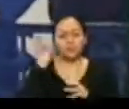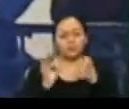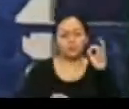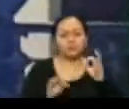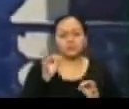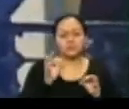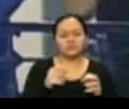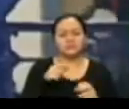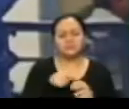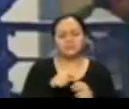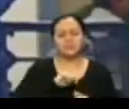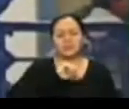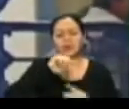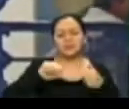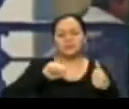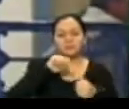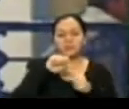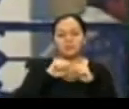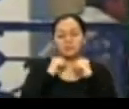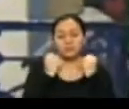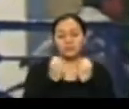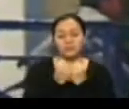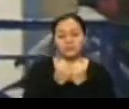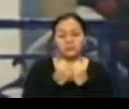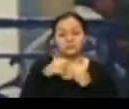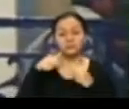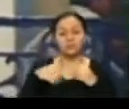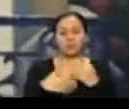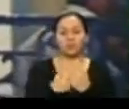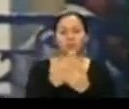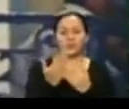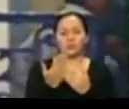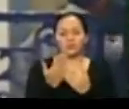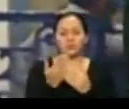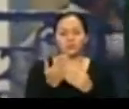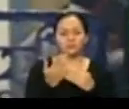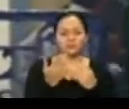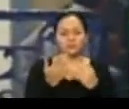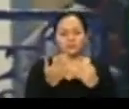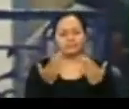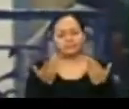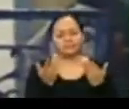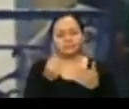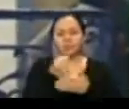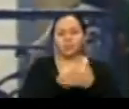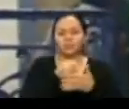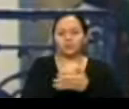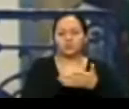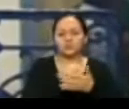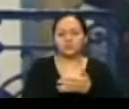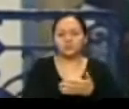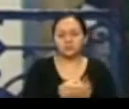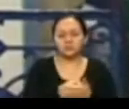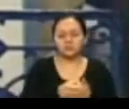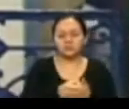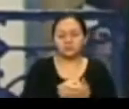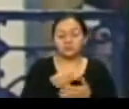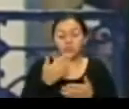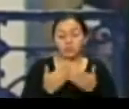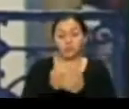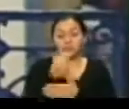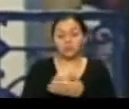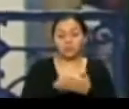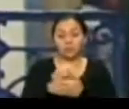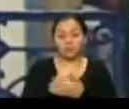justicia, de cambio social. Estas son las nuevas batallas, no tan sangrientas como hace